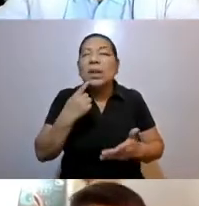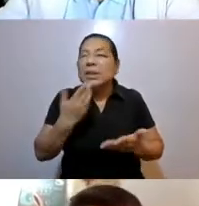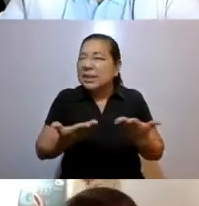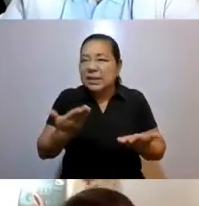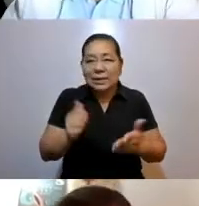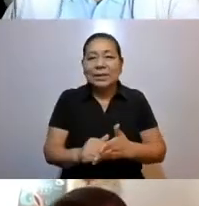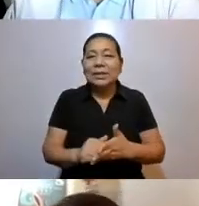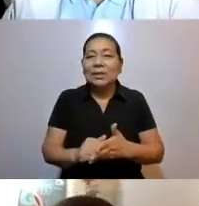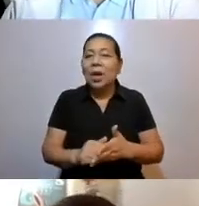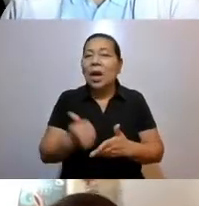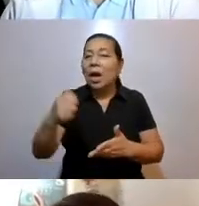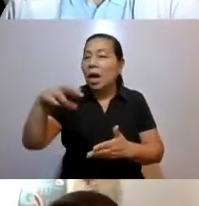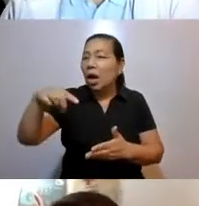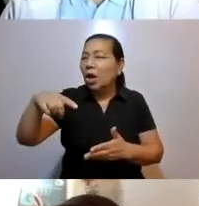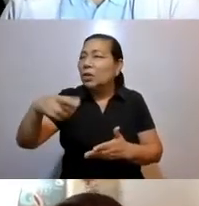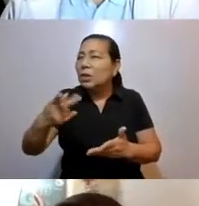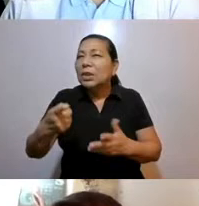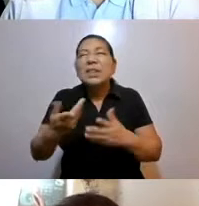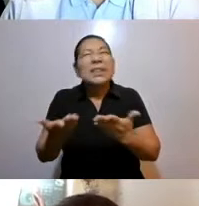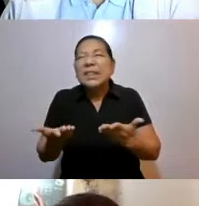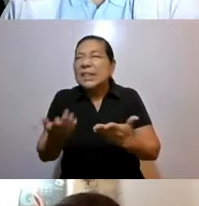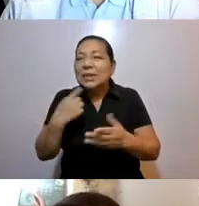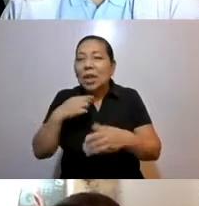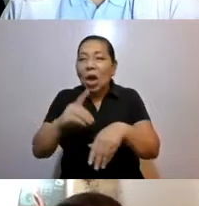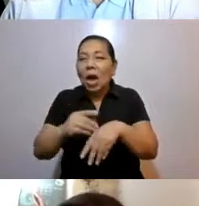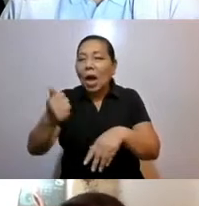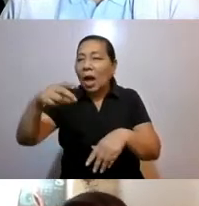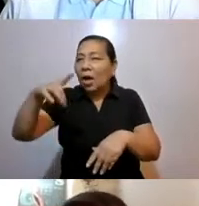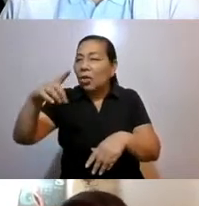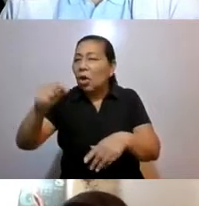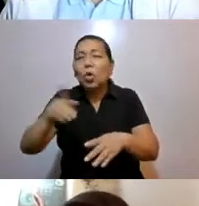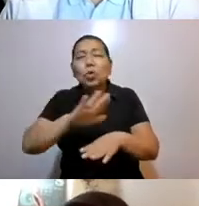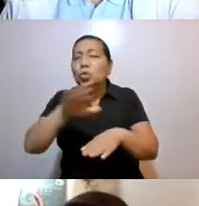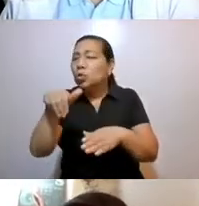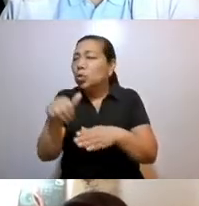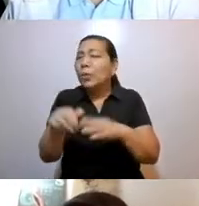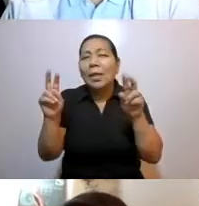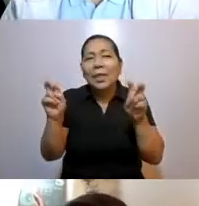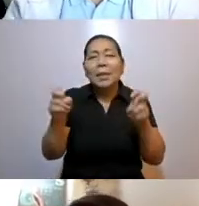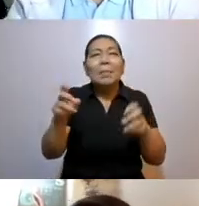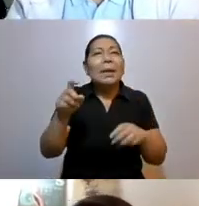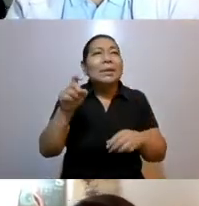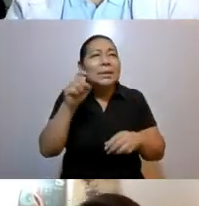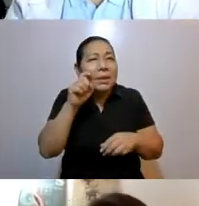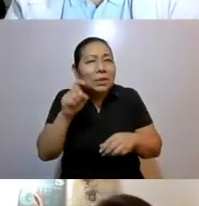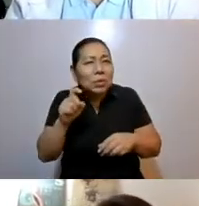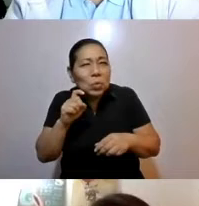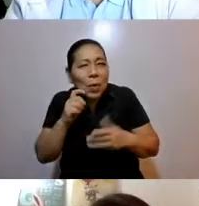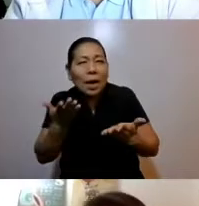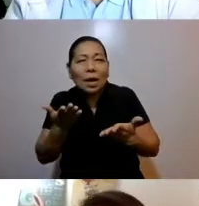más que una rama de la urología que ve todo el aspecto sexual